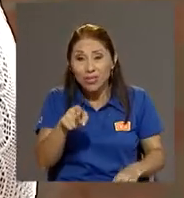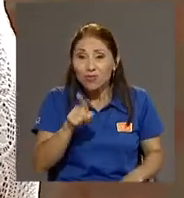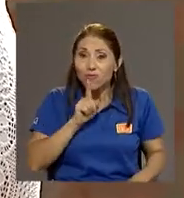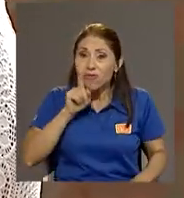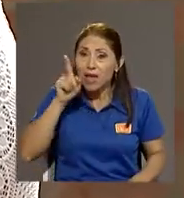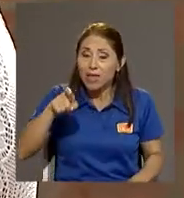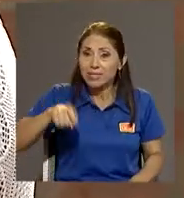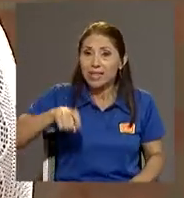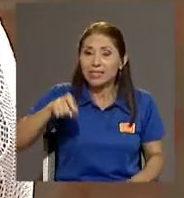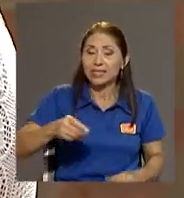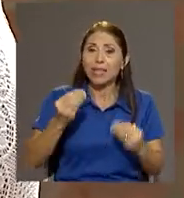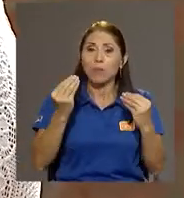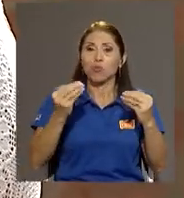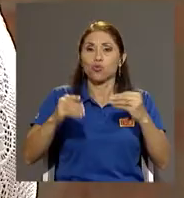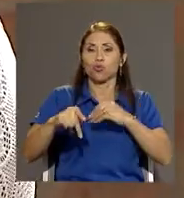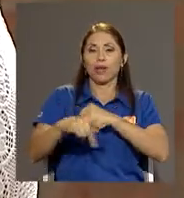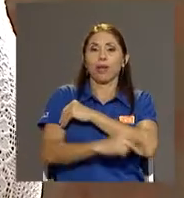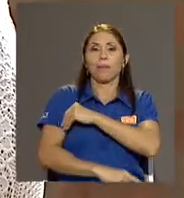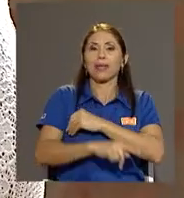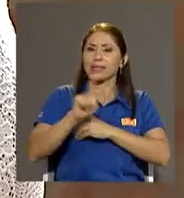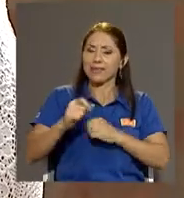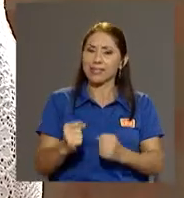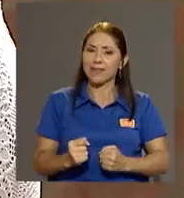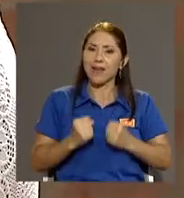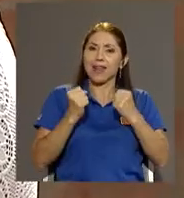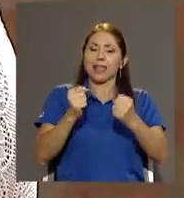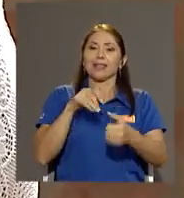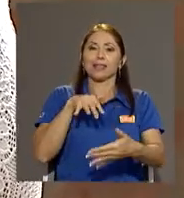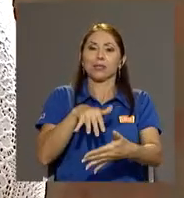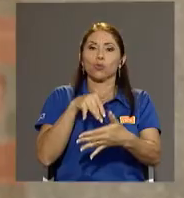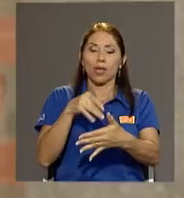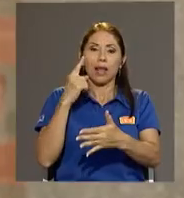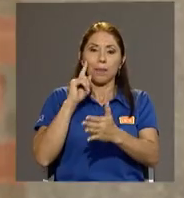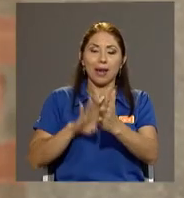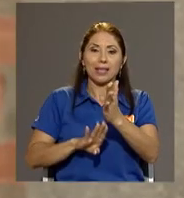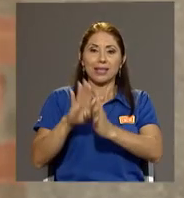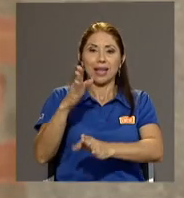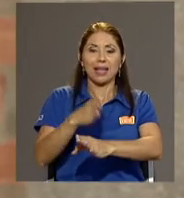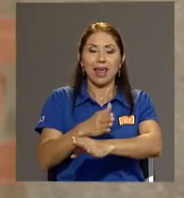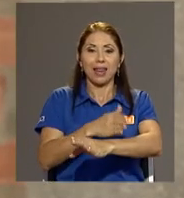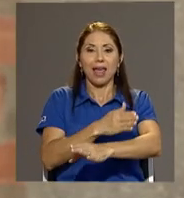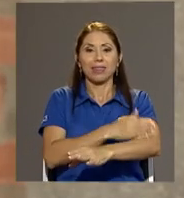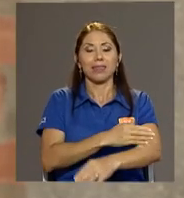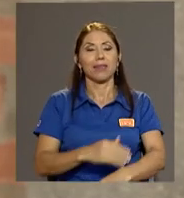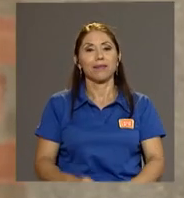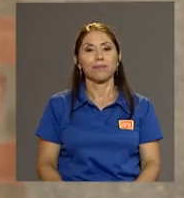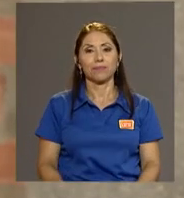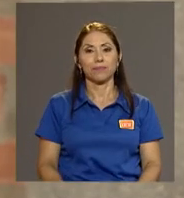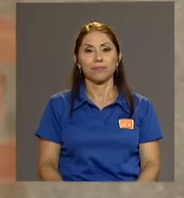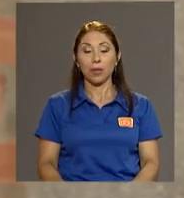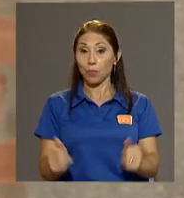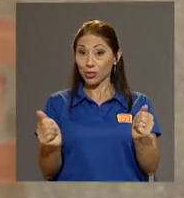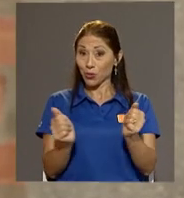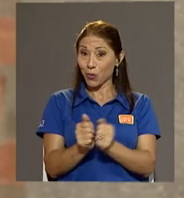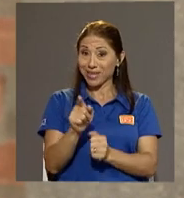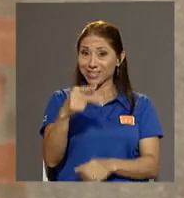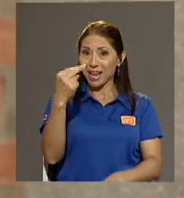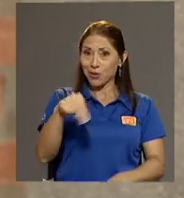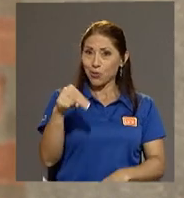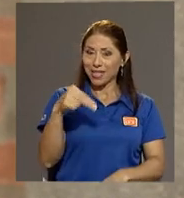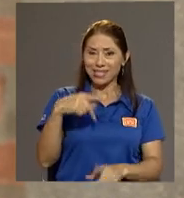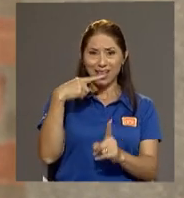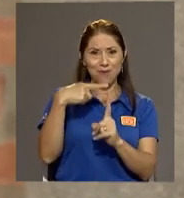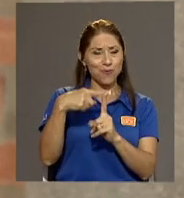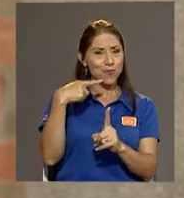Y entonces hay que ser valientes y estudiar para salir adelante. Pues con esa noticia llena de